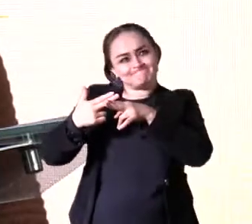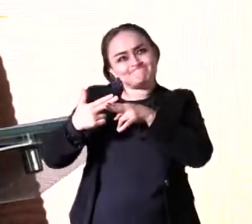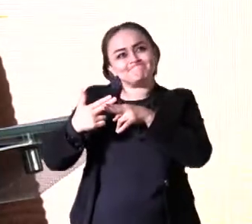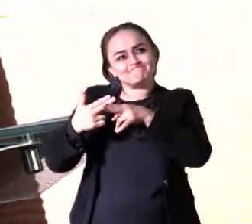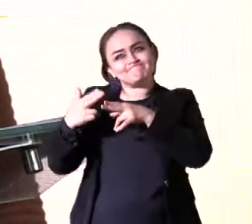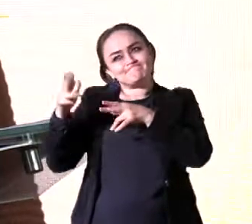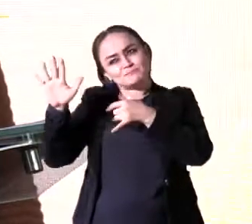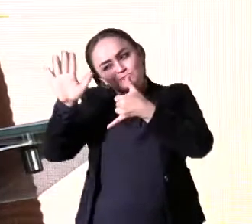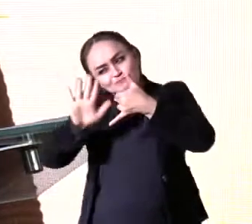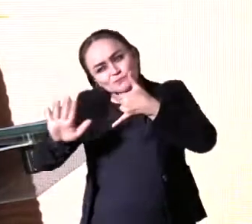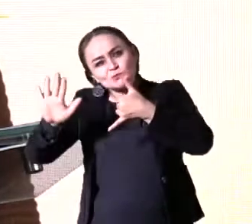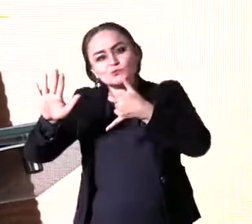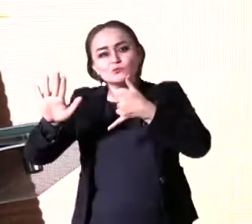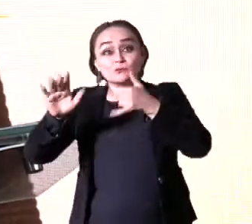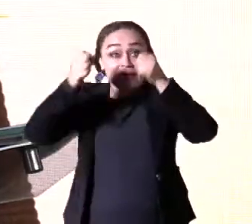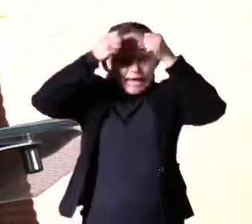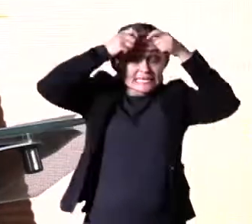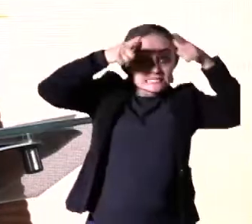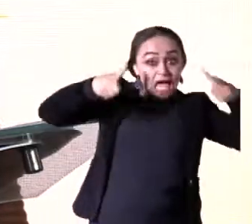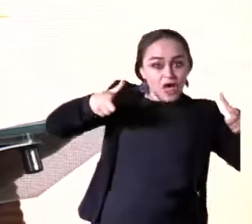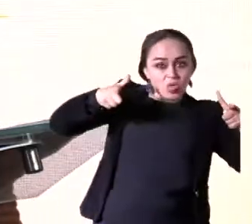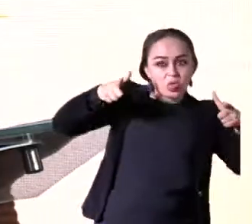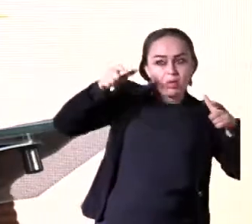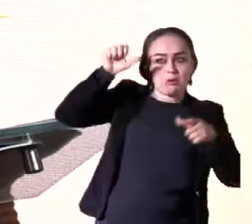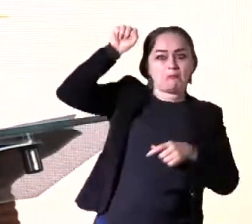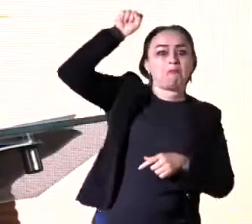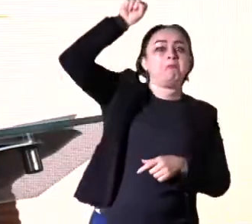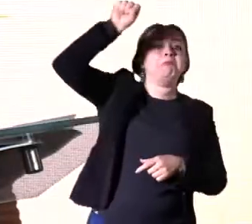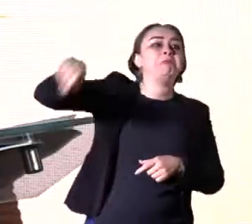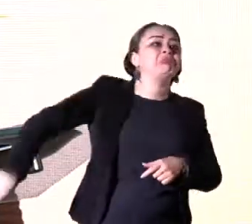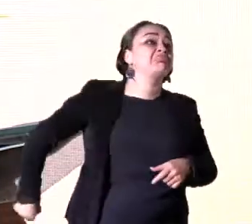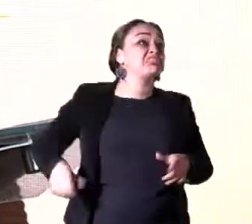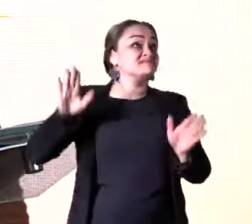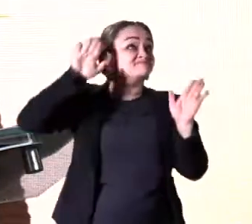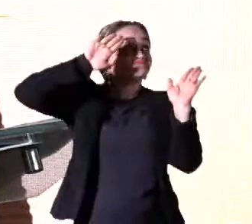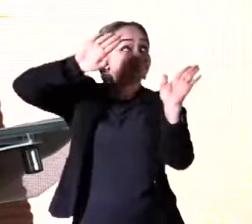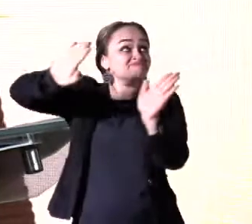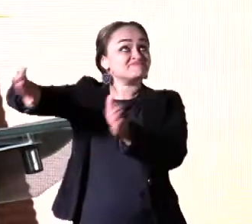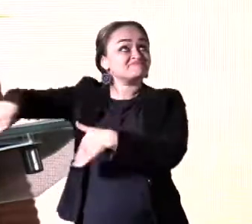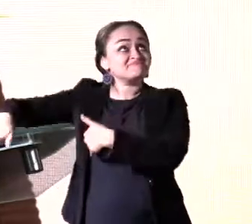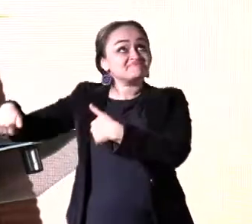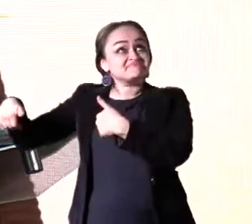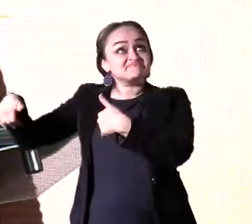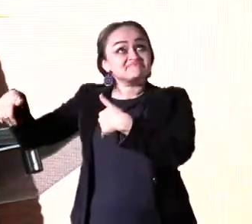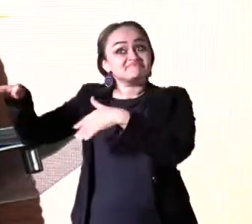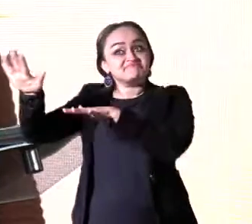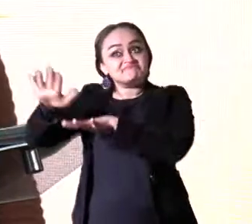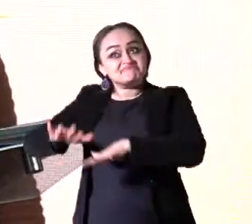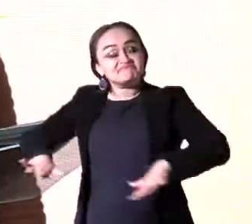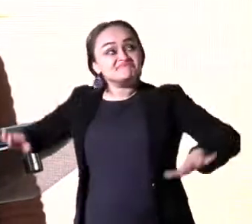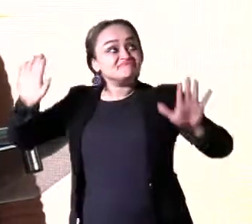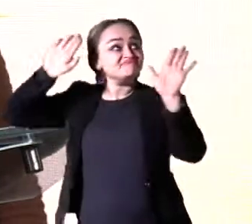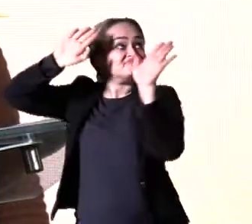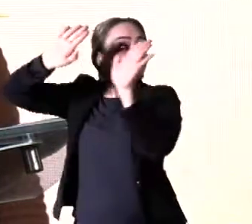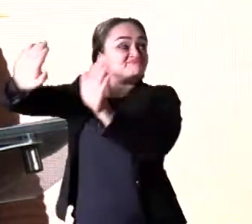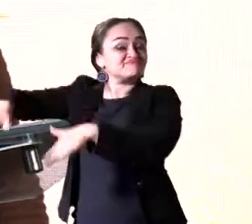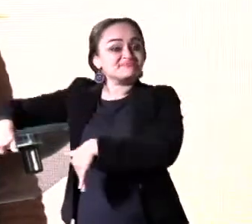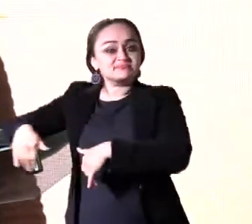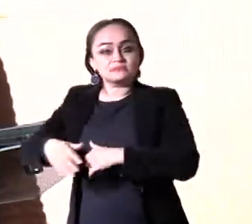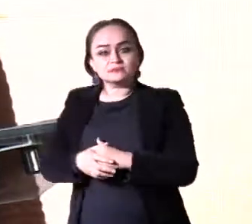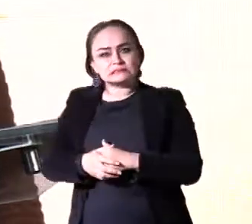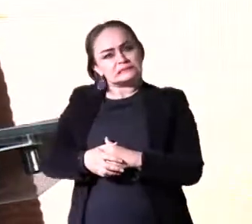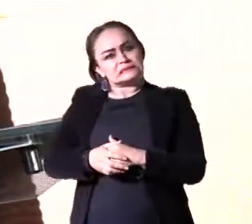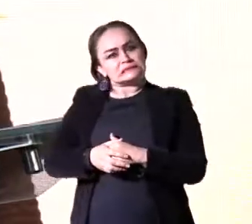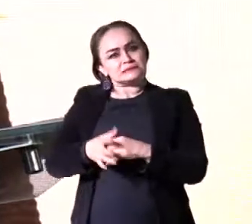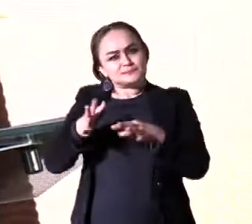zona abandonada por el estado en donde el dominio es otorgado al más fuerte ya sea brazo